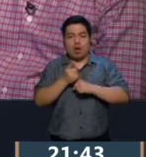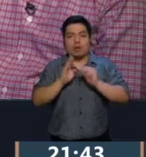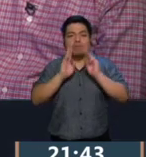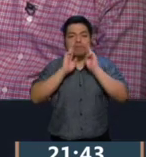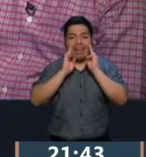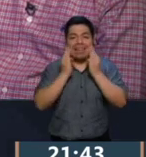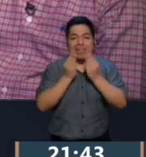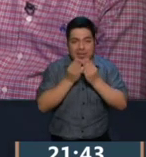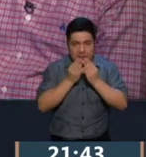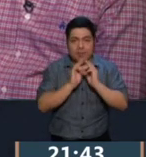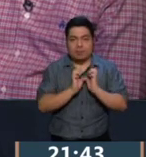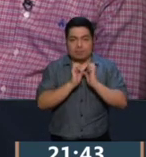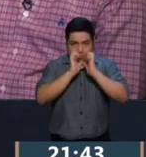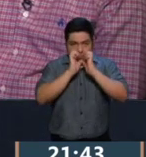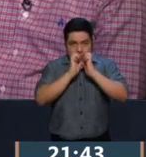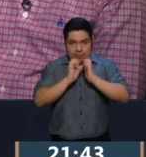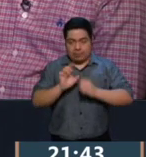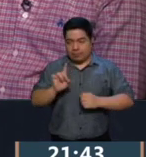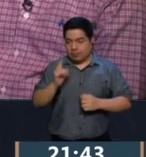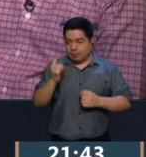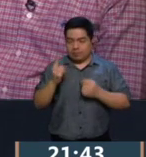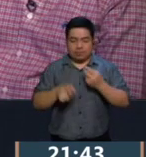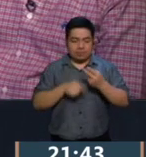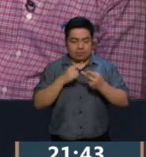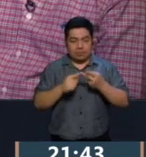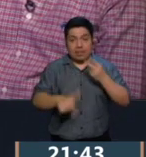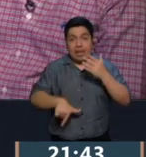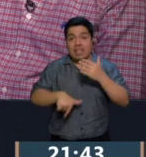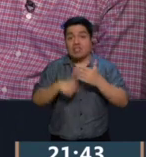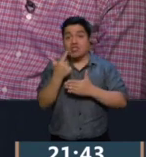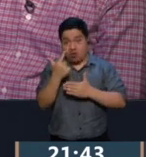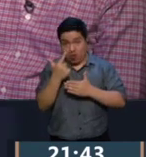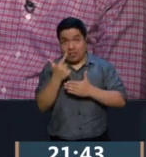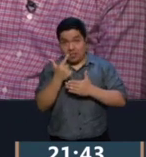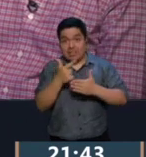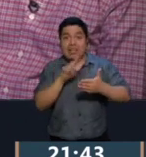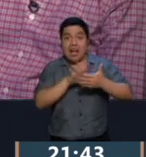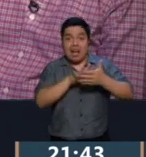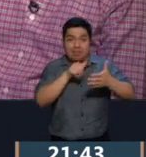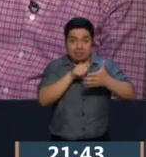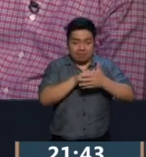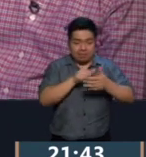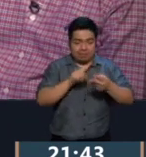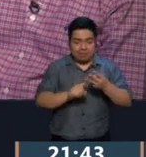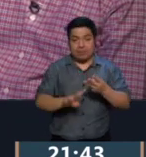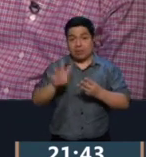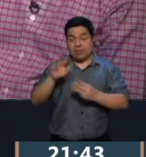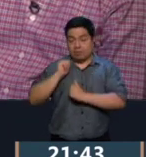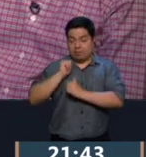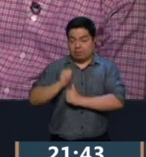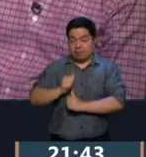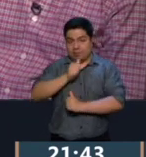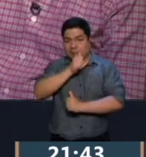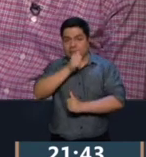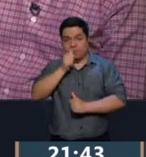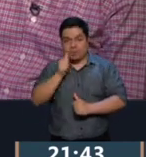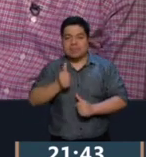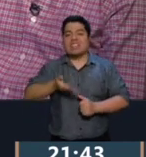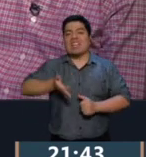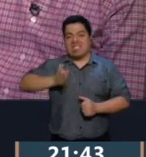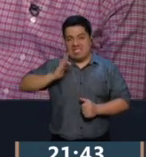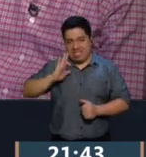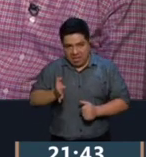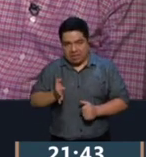inmobiliario. Hay 12 prisiones preventivas. 4 funcionarios de la alcaldía Benito Juárez ya aceptaron